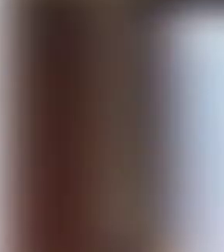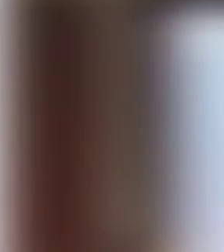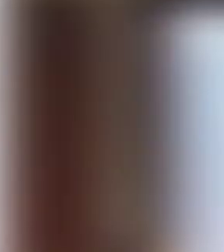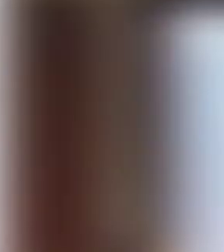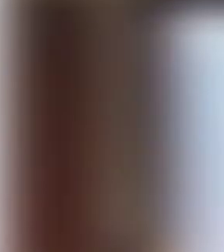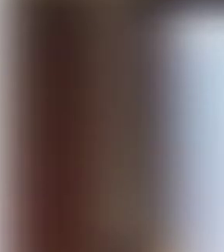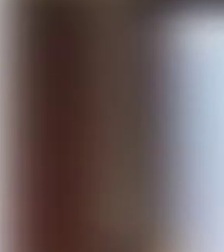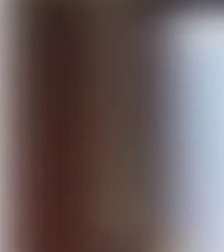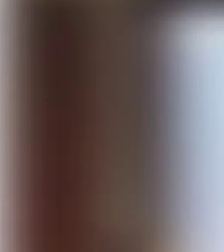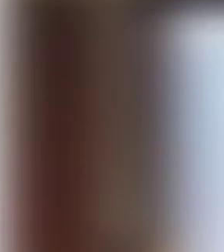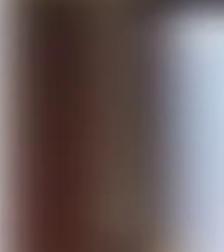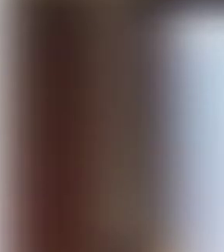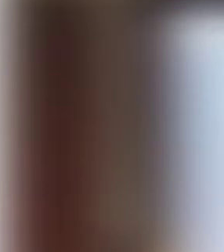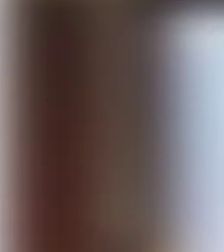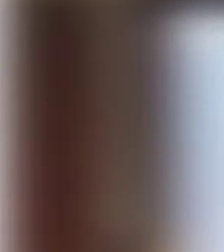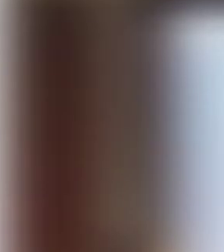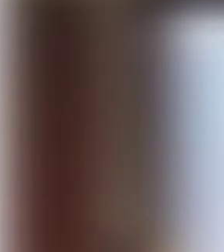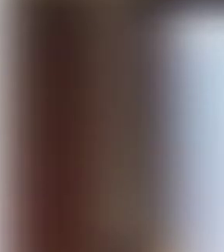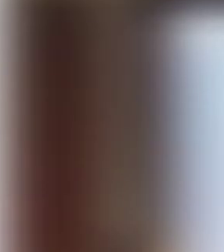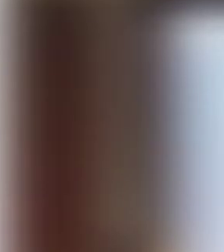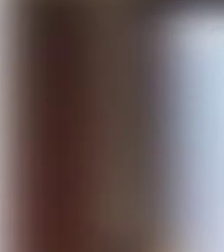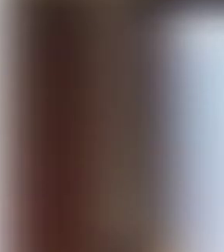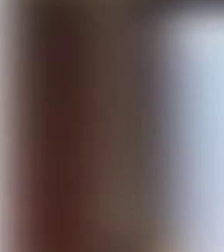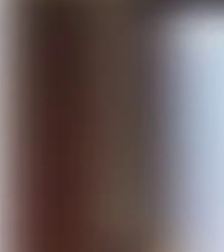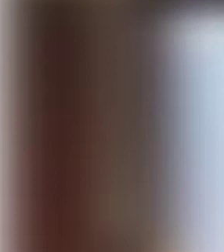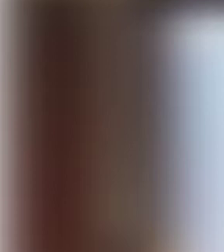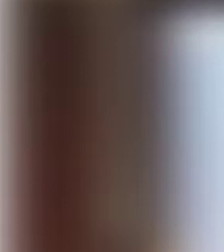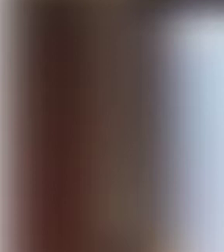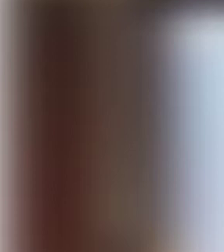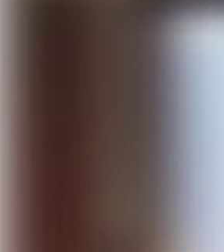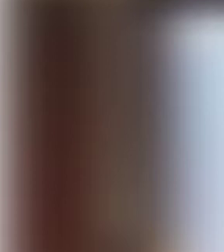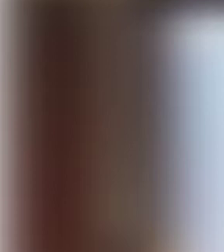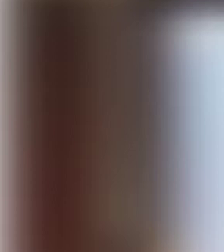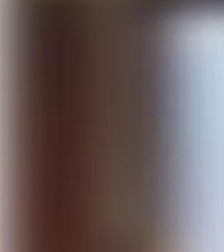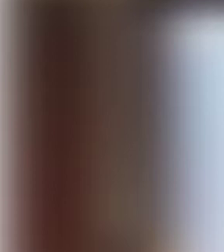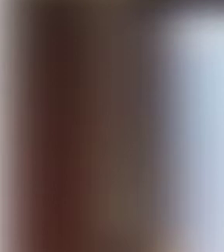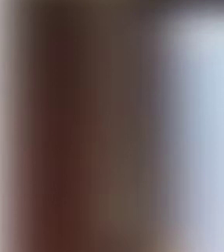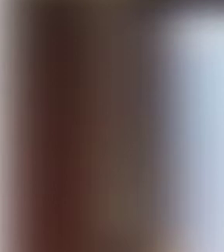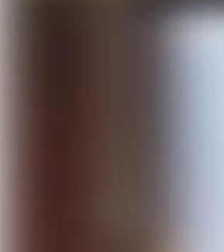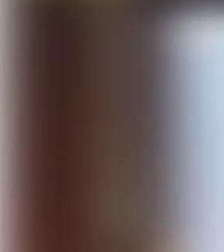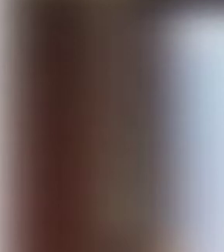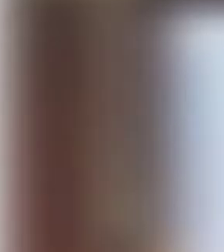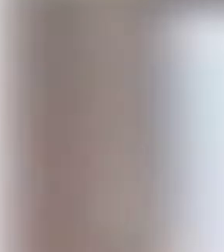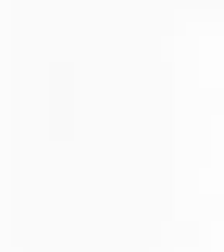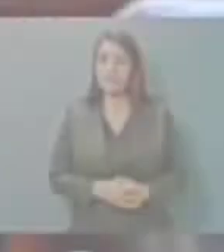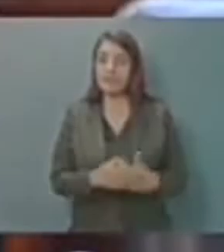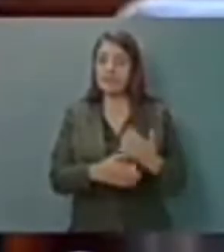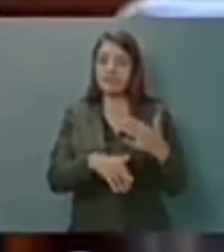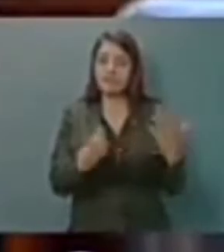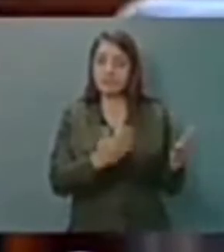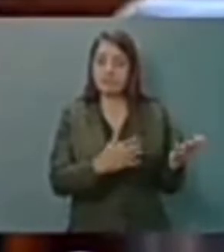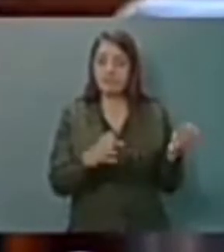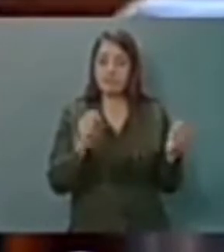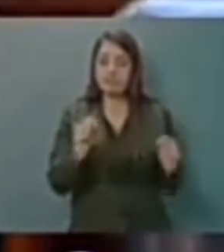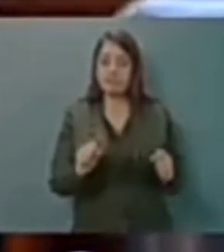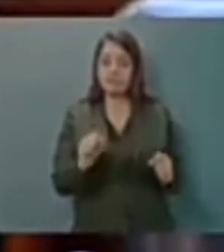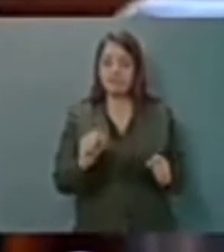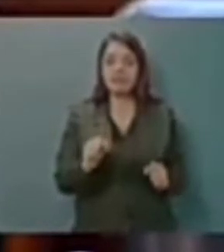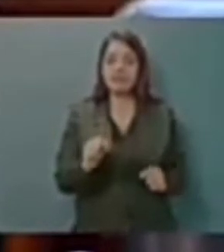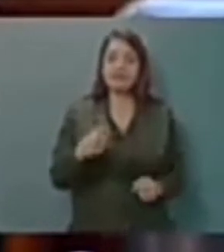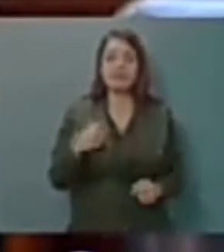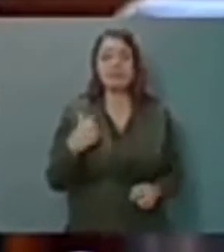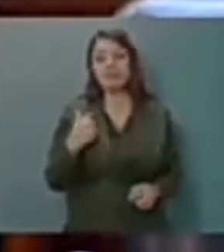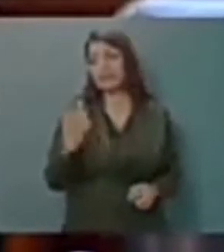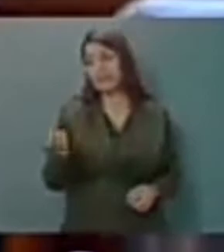archivo expedientes que se venían trabajando en las antiguas legislaturas. Pero la diputada arenera no